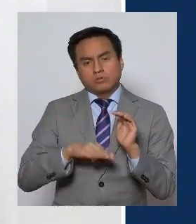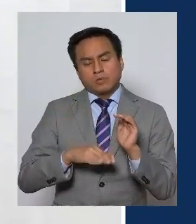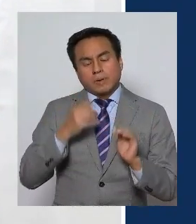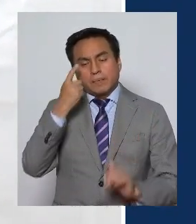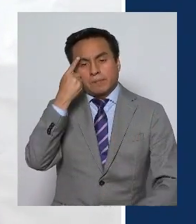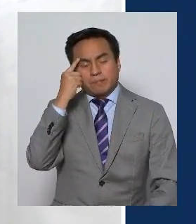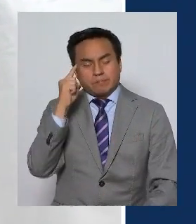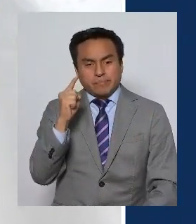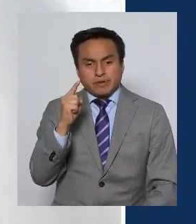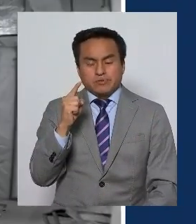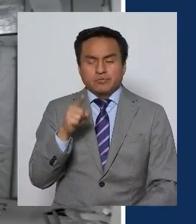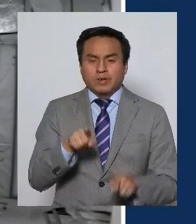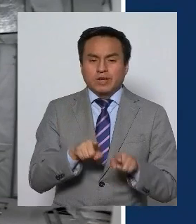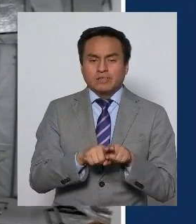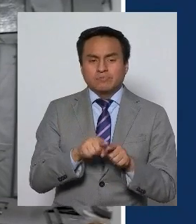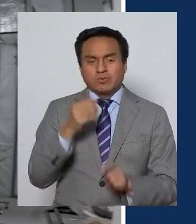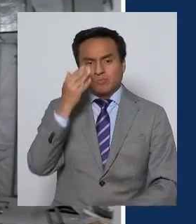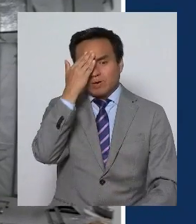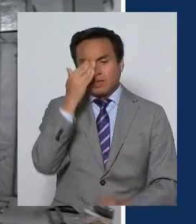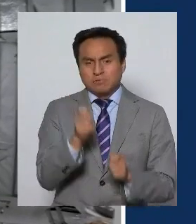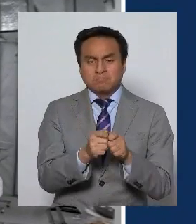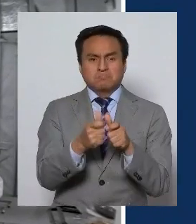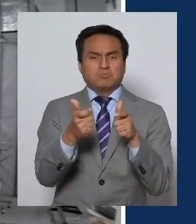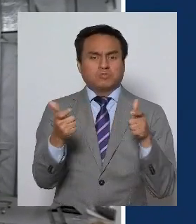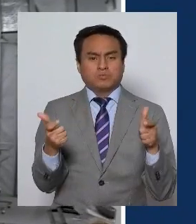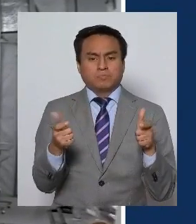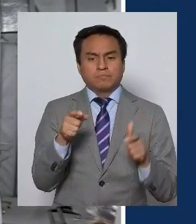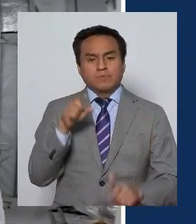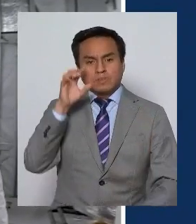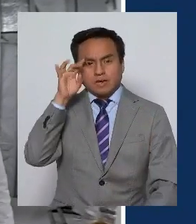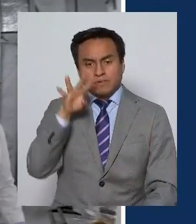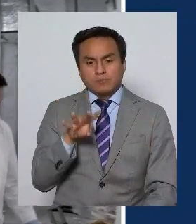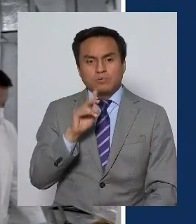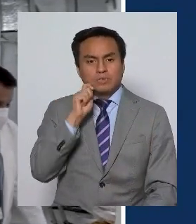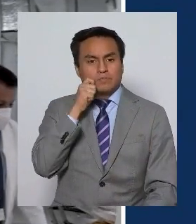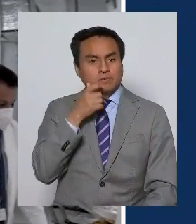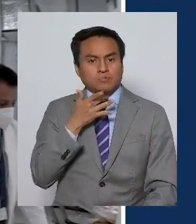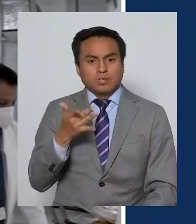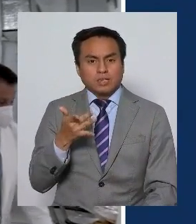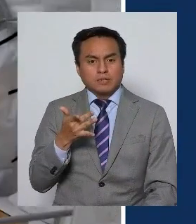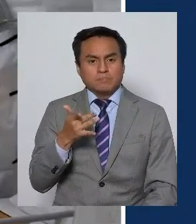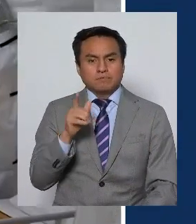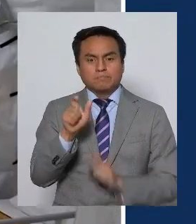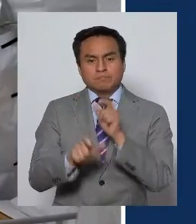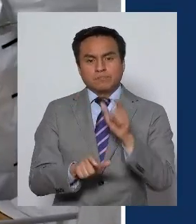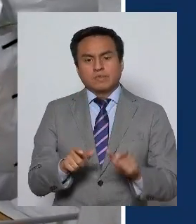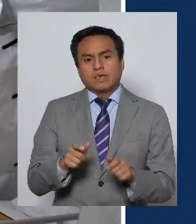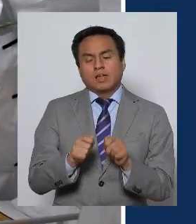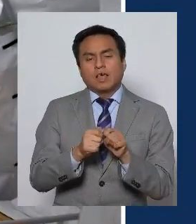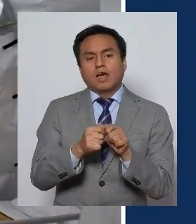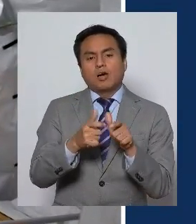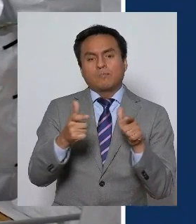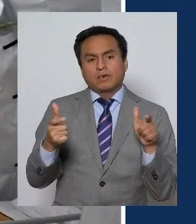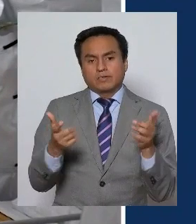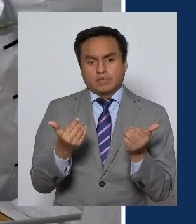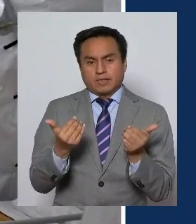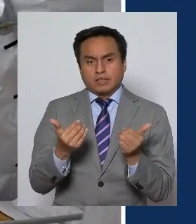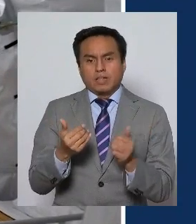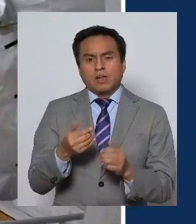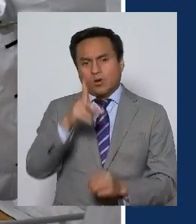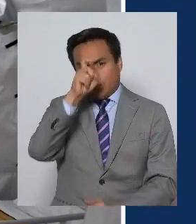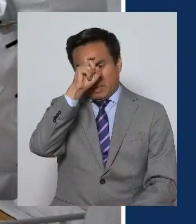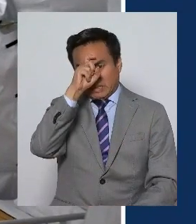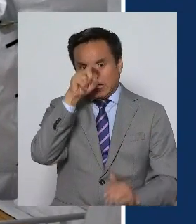pero preocupantemente alto, y esto sabemos se traduce en aumento de la necesidad de